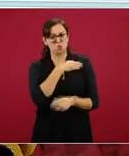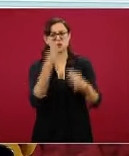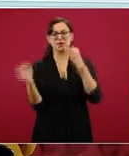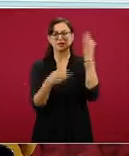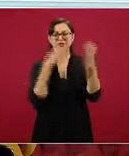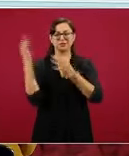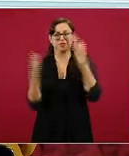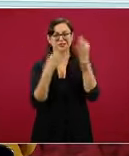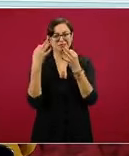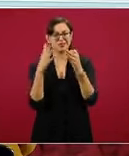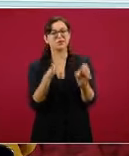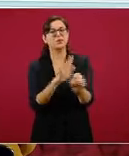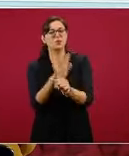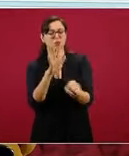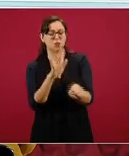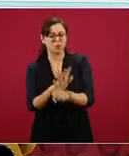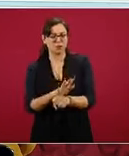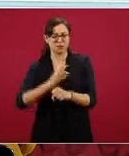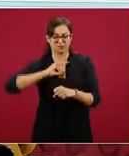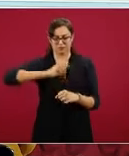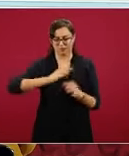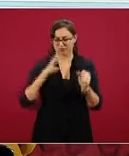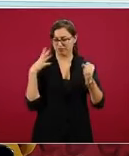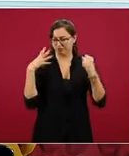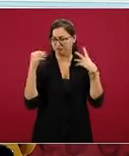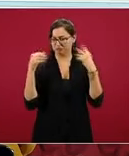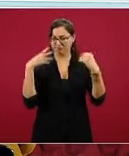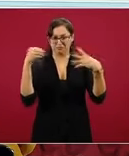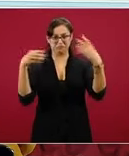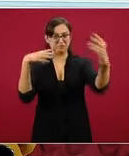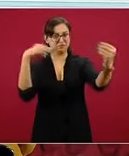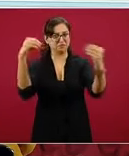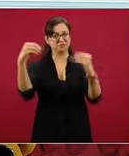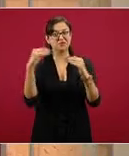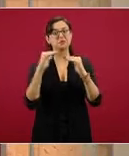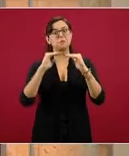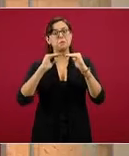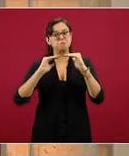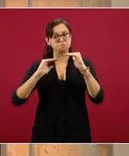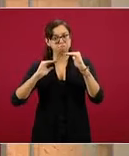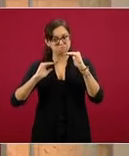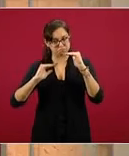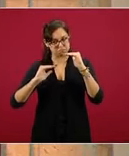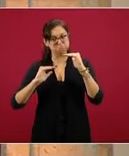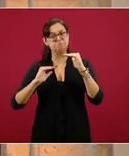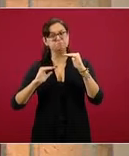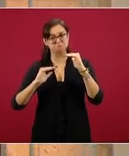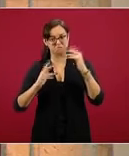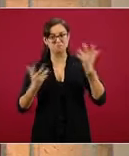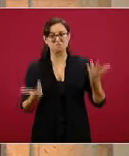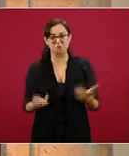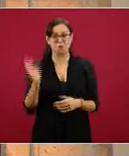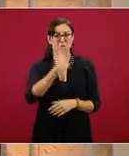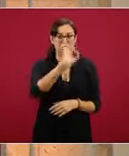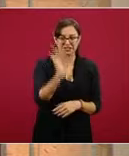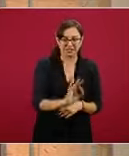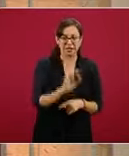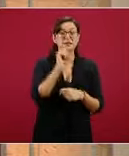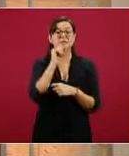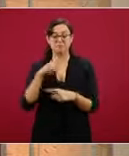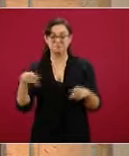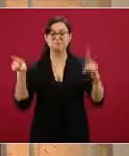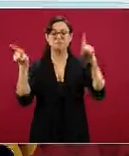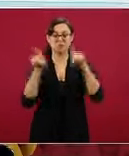el comportamiento de la epidemia ha mostrado una disminución en relación a sus indicadores y en relación a